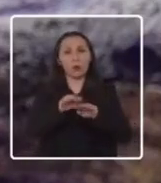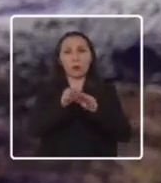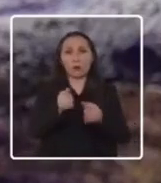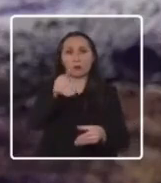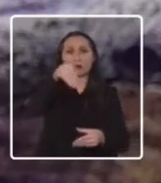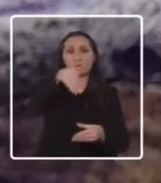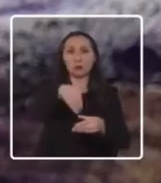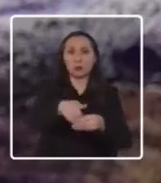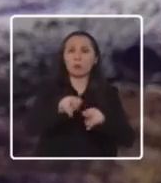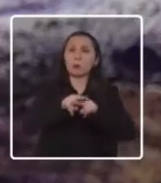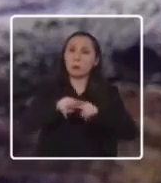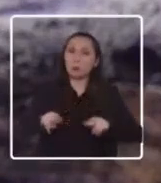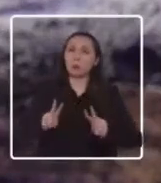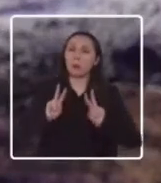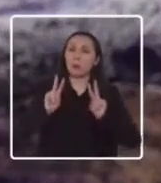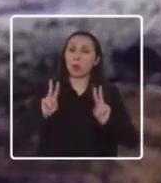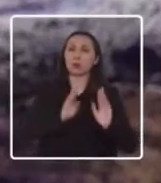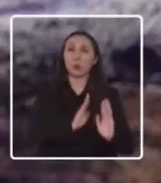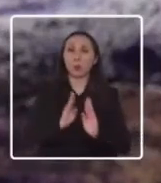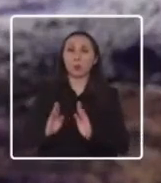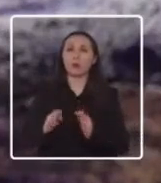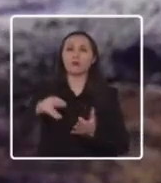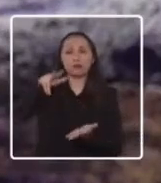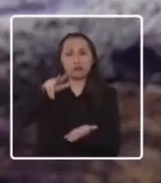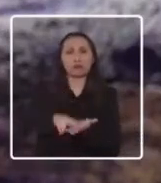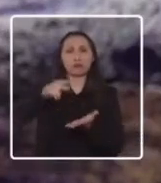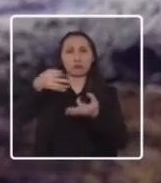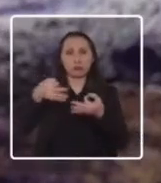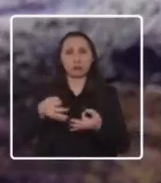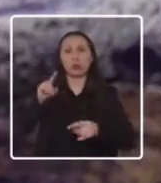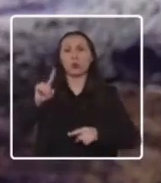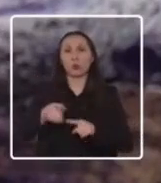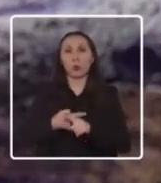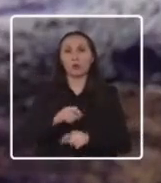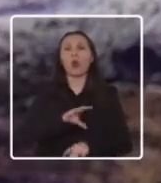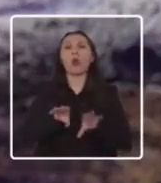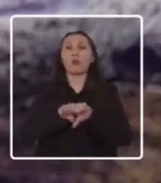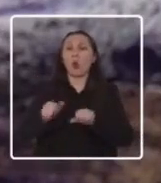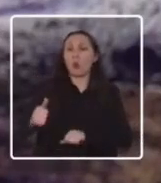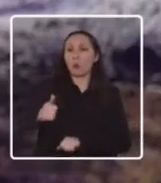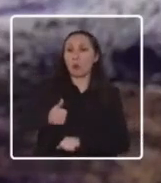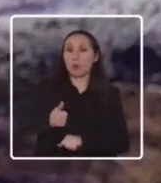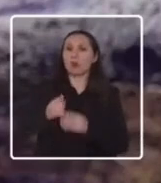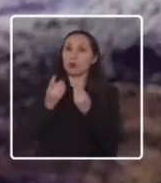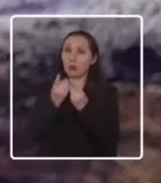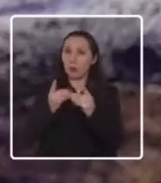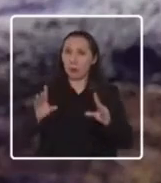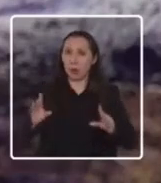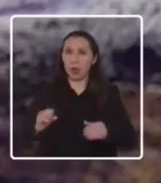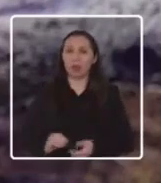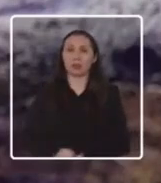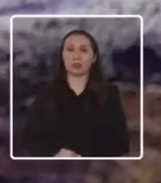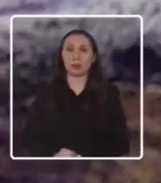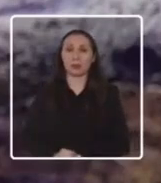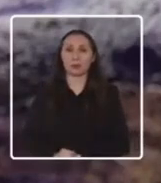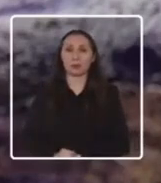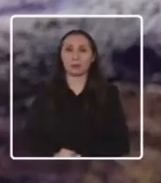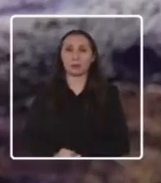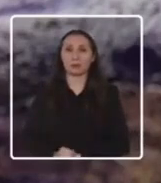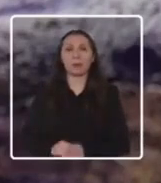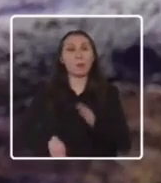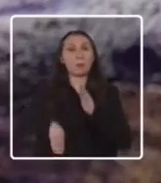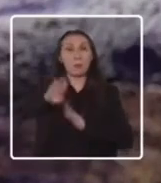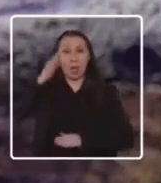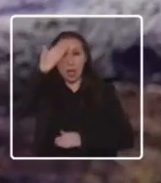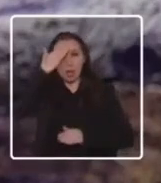manera pacífica, ordenada y ratificando nuevamente su compromiso con la democracia. La